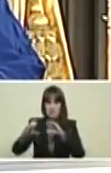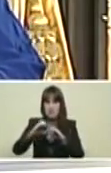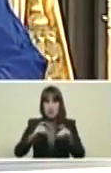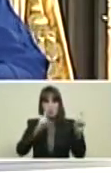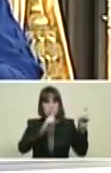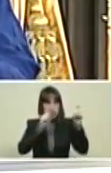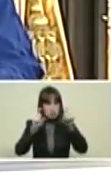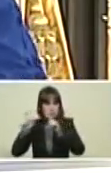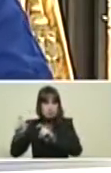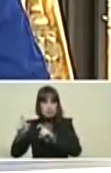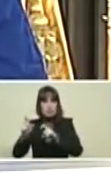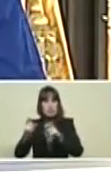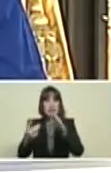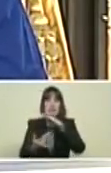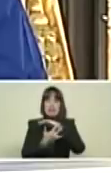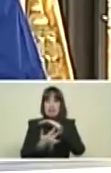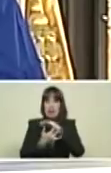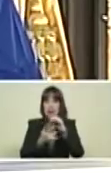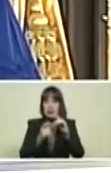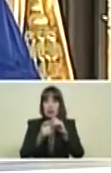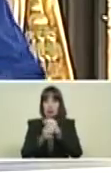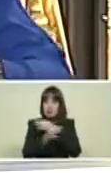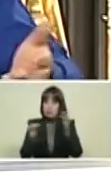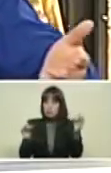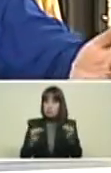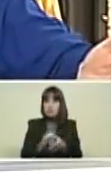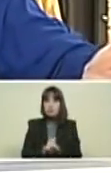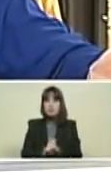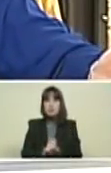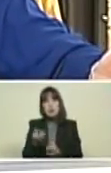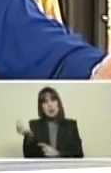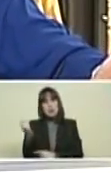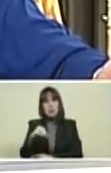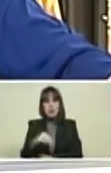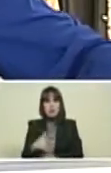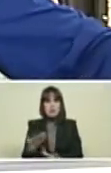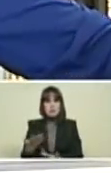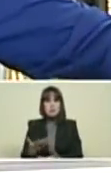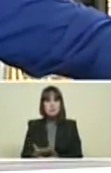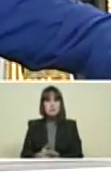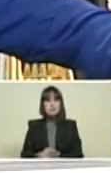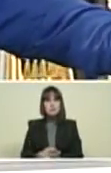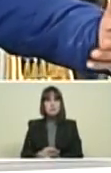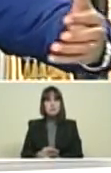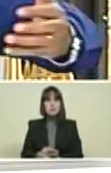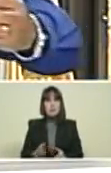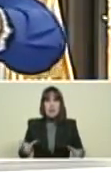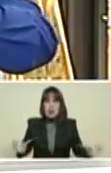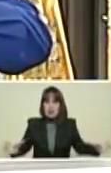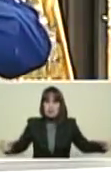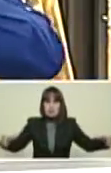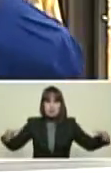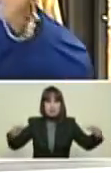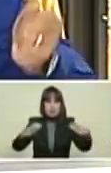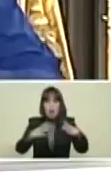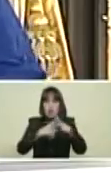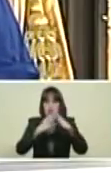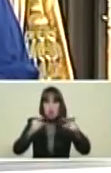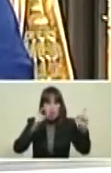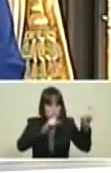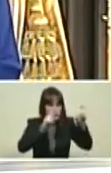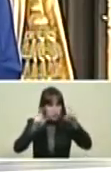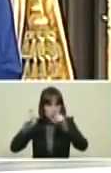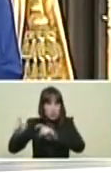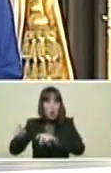pedagógica, técnica y además que abarque a toda la niñez, a toda la juventud